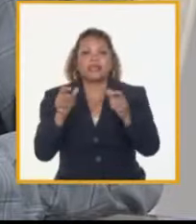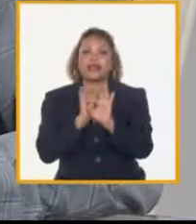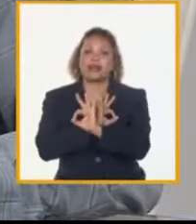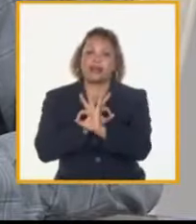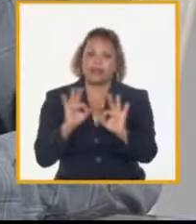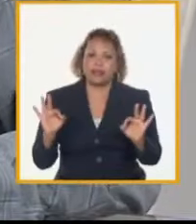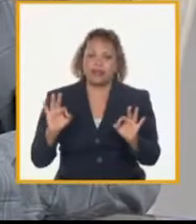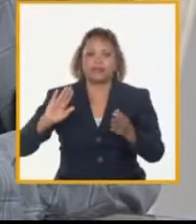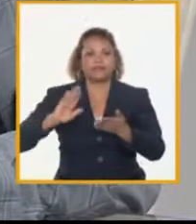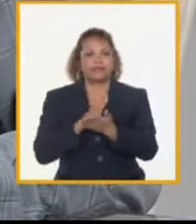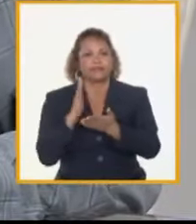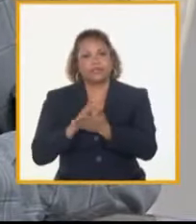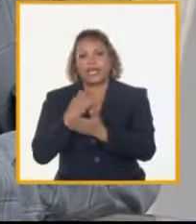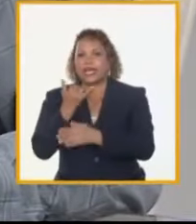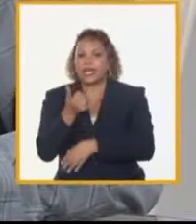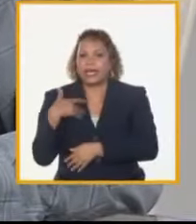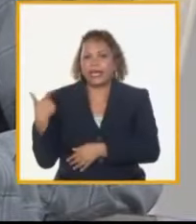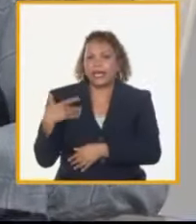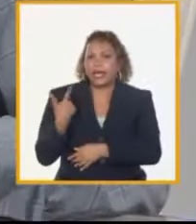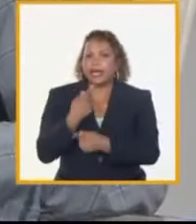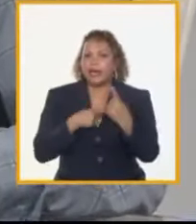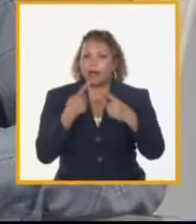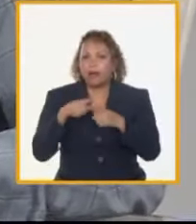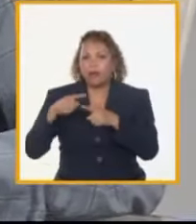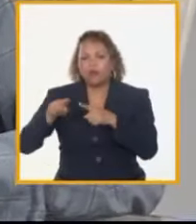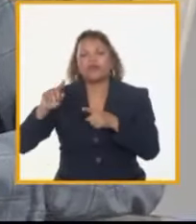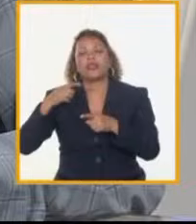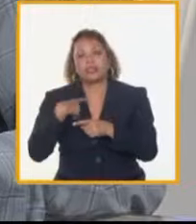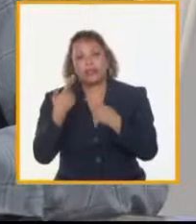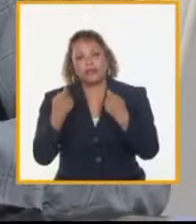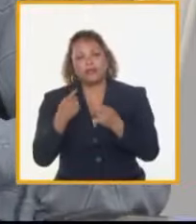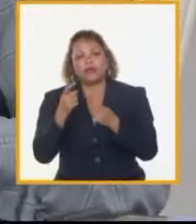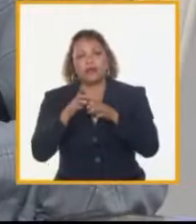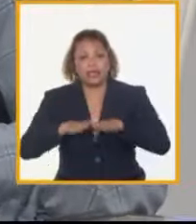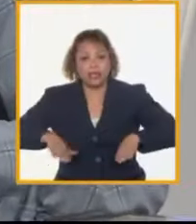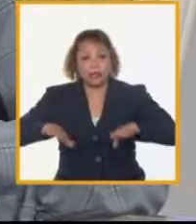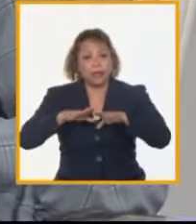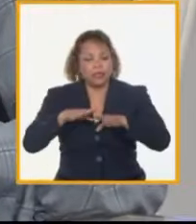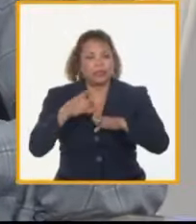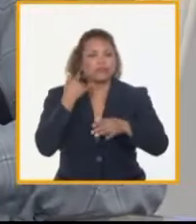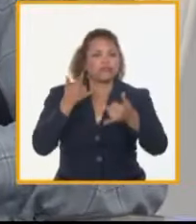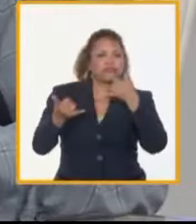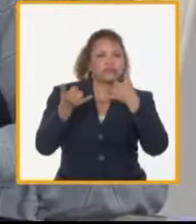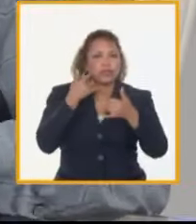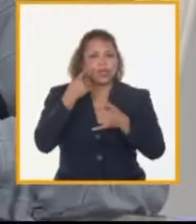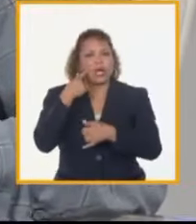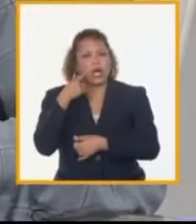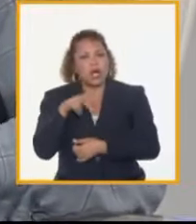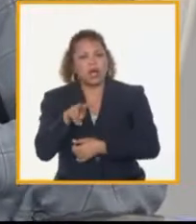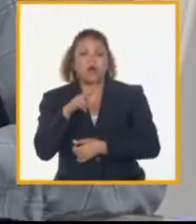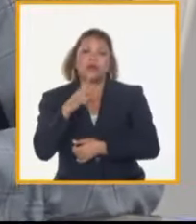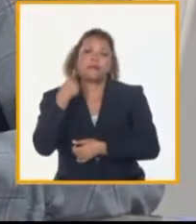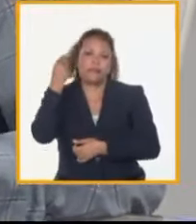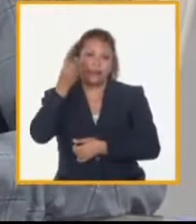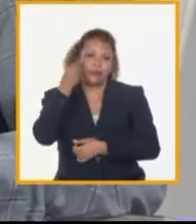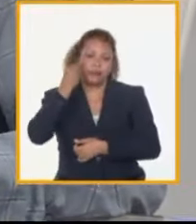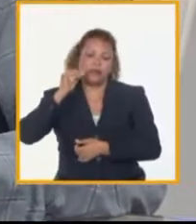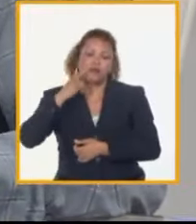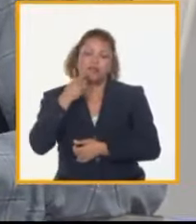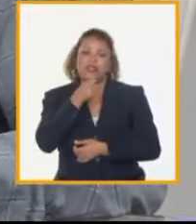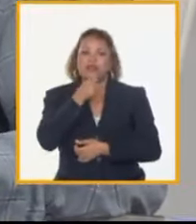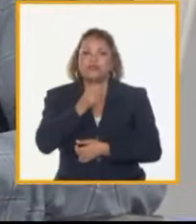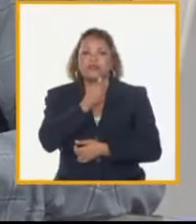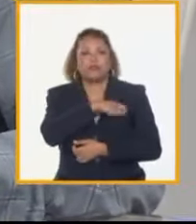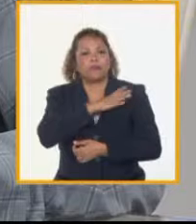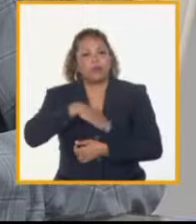eliminar un grupo de cuestiones que han salido de esta propia mesa redonda, que nosotros las venimos viendo en el proyecto de desafío de las denuncias que hace la población,